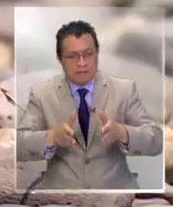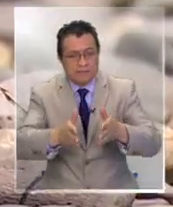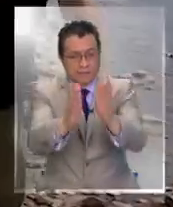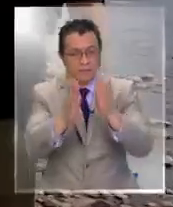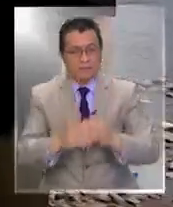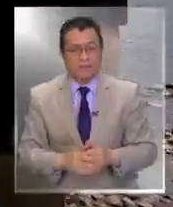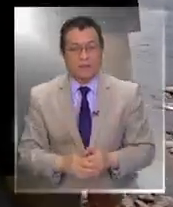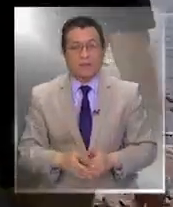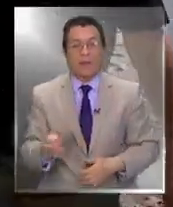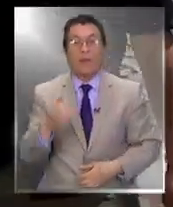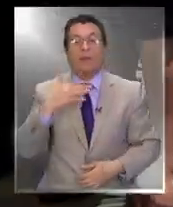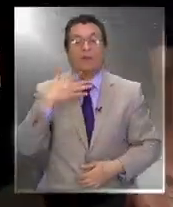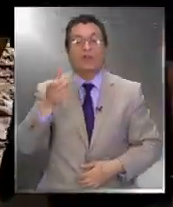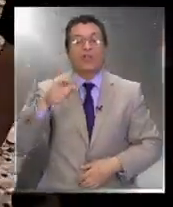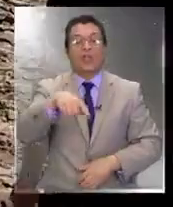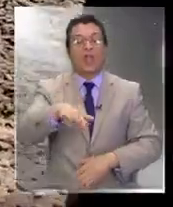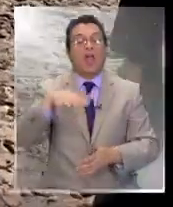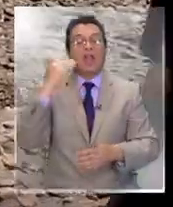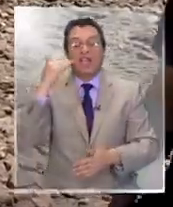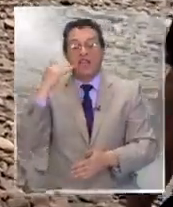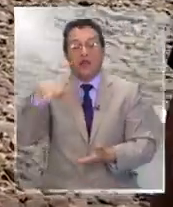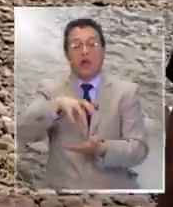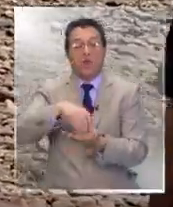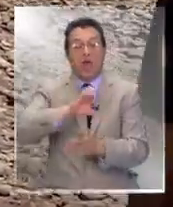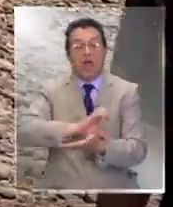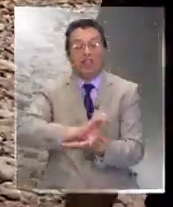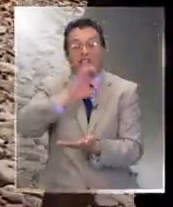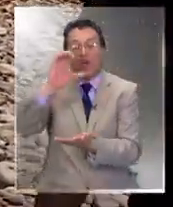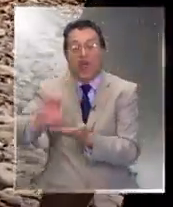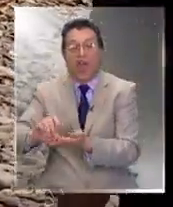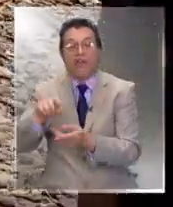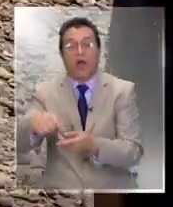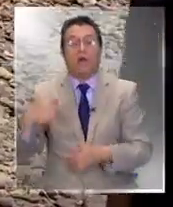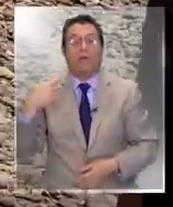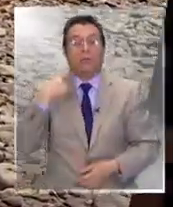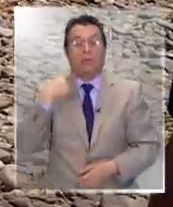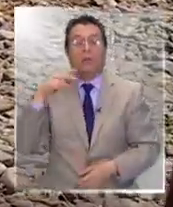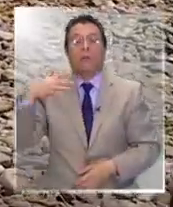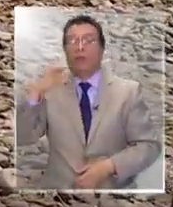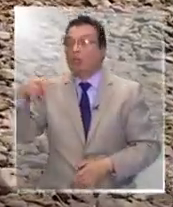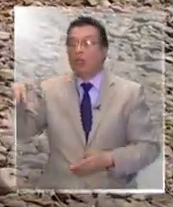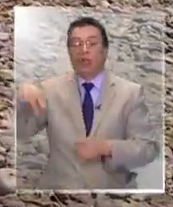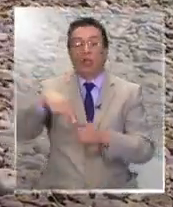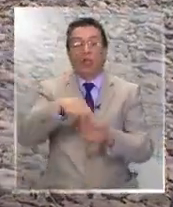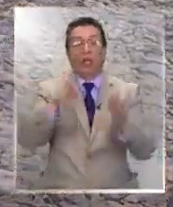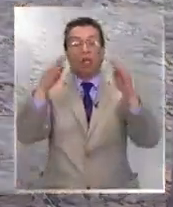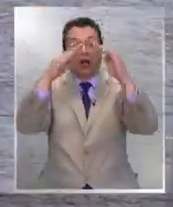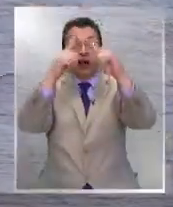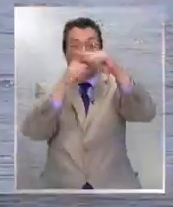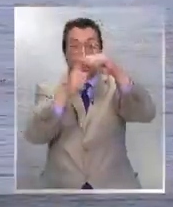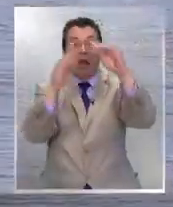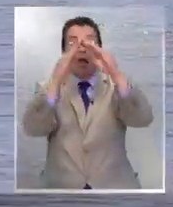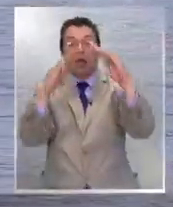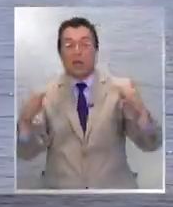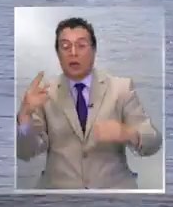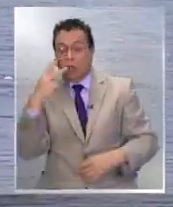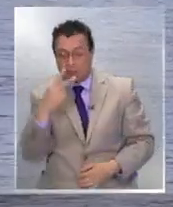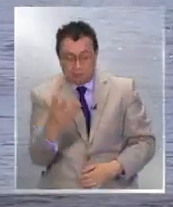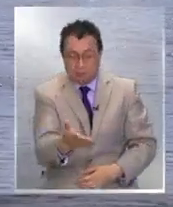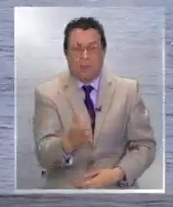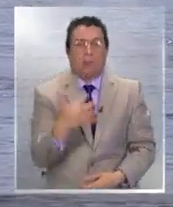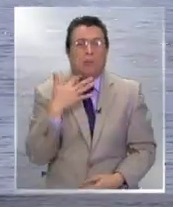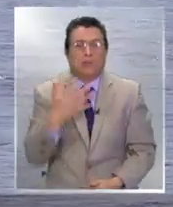¿Por qué los niños de Saronay tienen que venir a esto? ¿Por qué los vecinos cuando cruzan desde Renca ven esto?